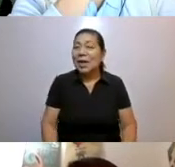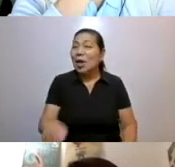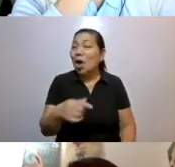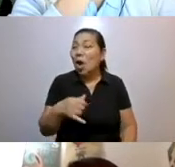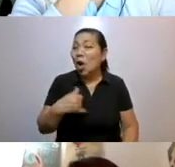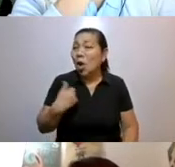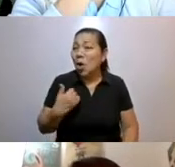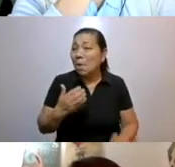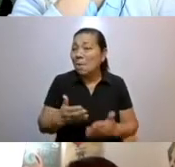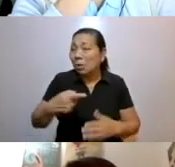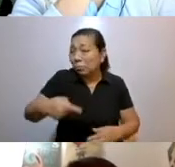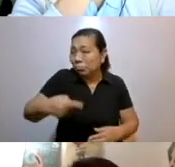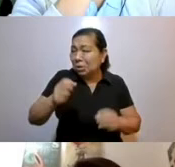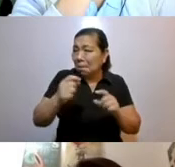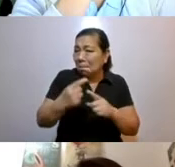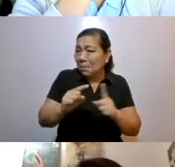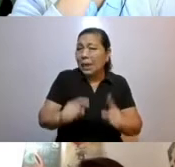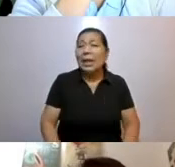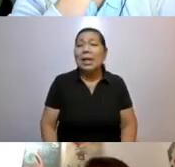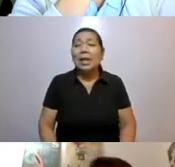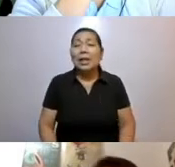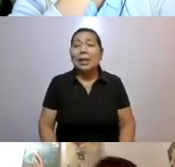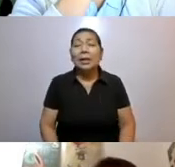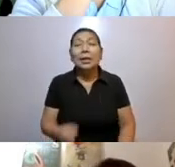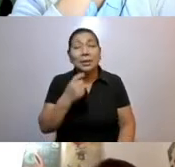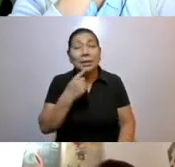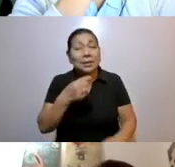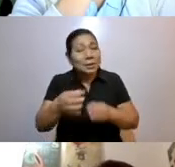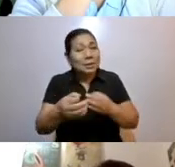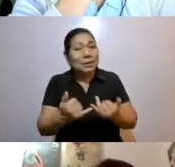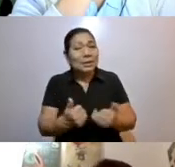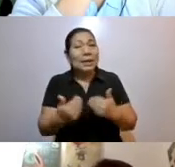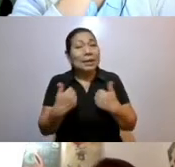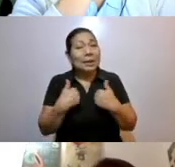jóvenes con disfunción eréctil. Sin embargo, los que nos dedicamos a esto, los que